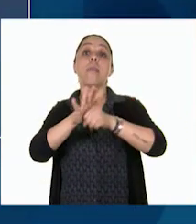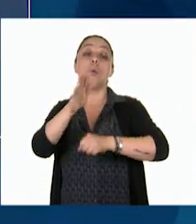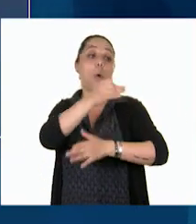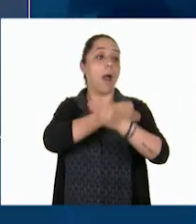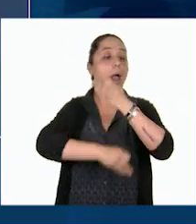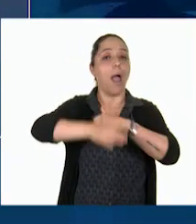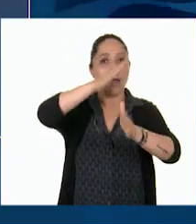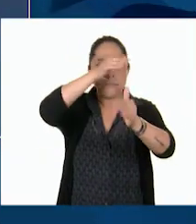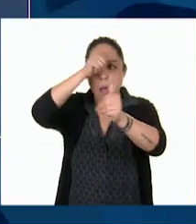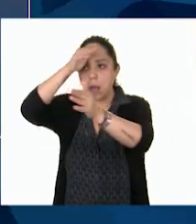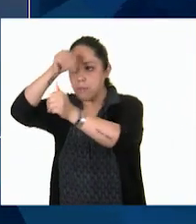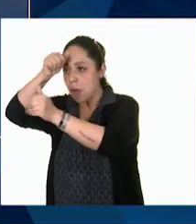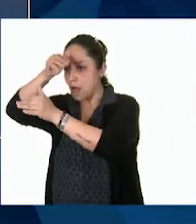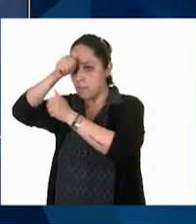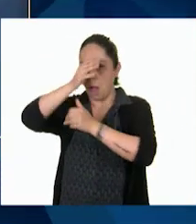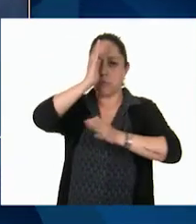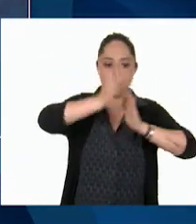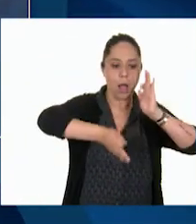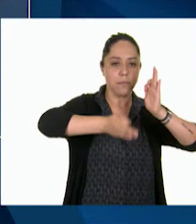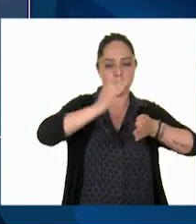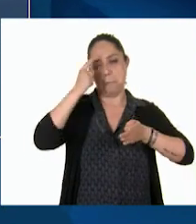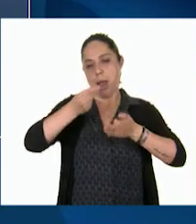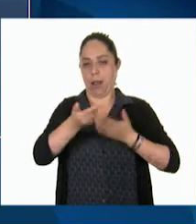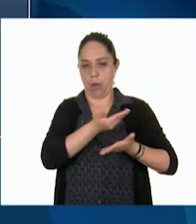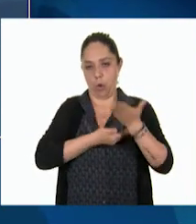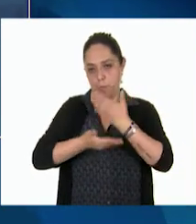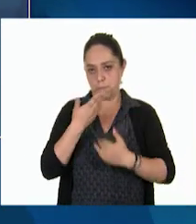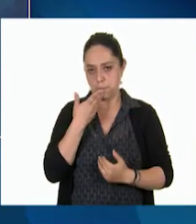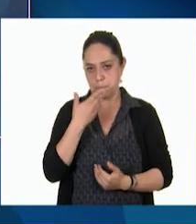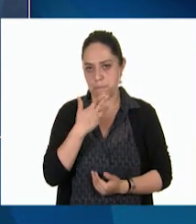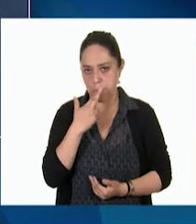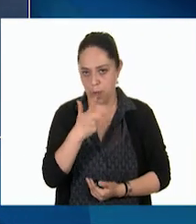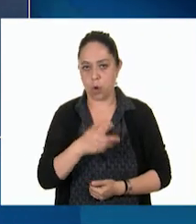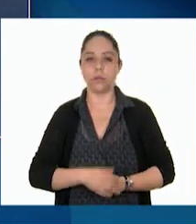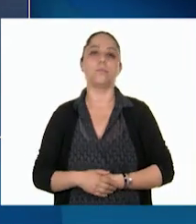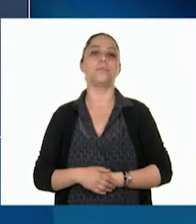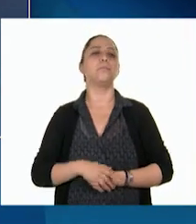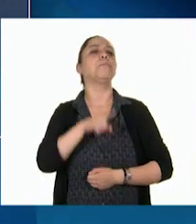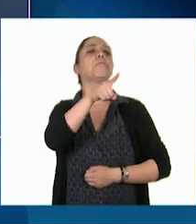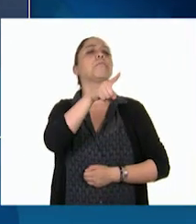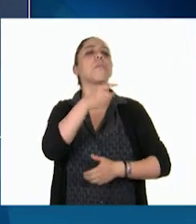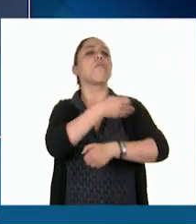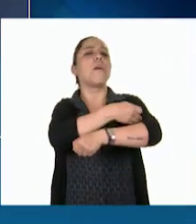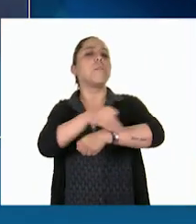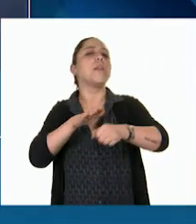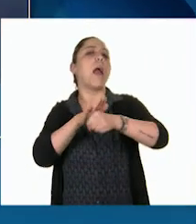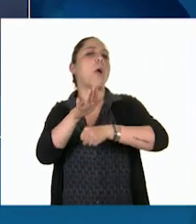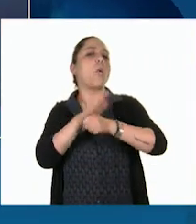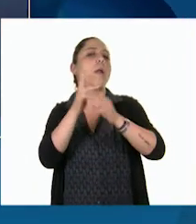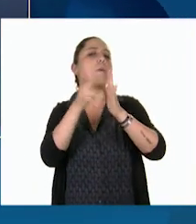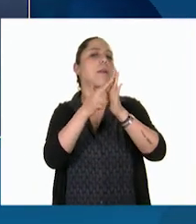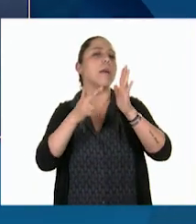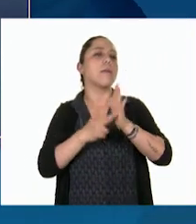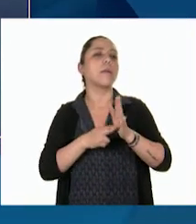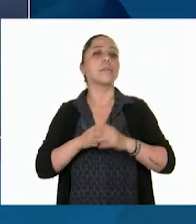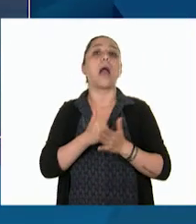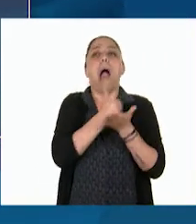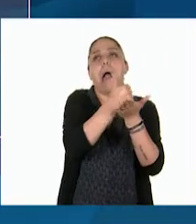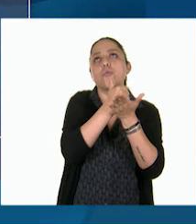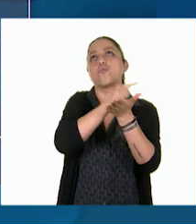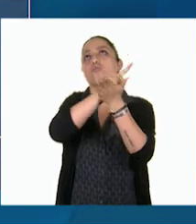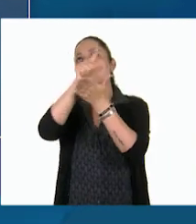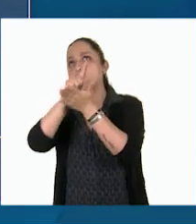y tengamos una mejor convivencia. ¿Qué normas existen en tu familia? Ayudar en los quehaceres de la